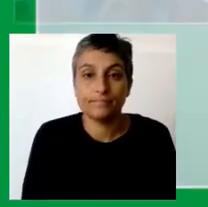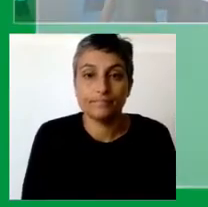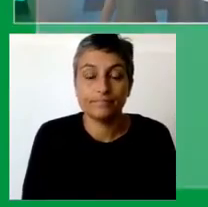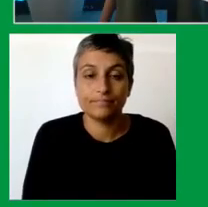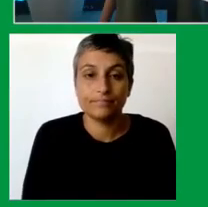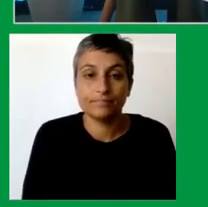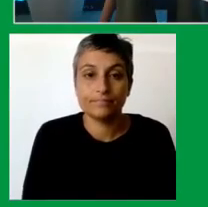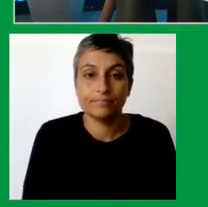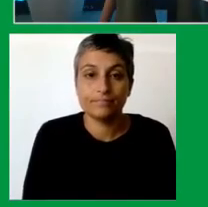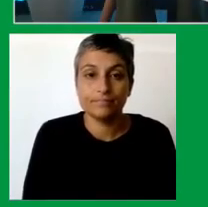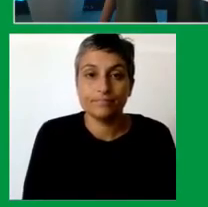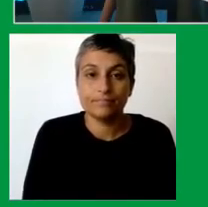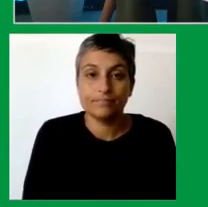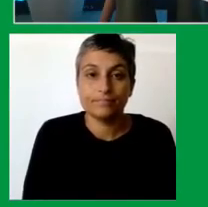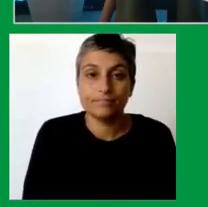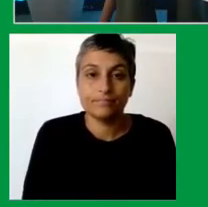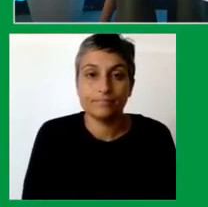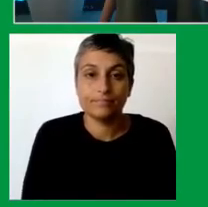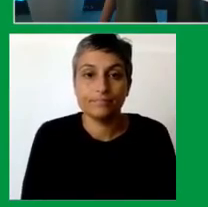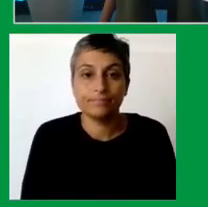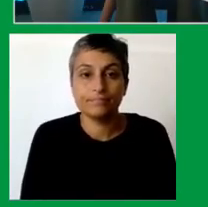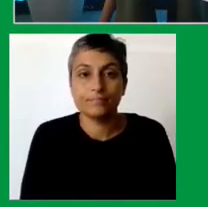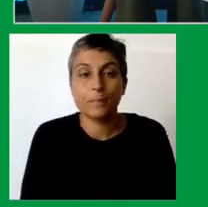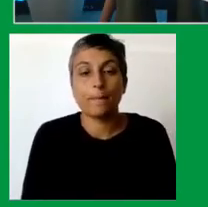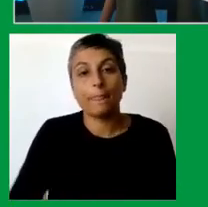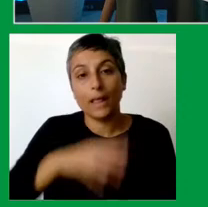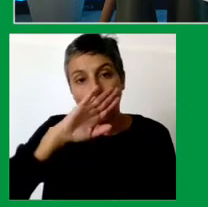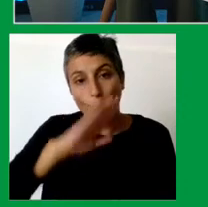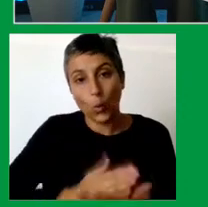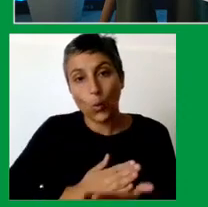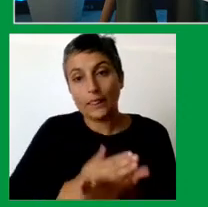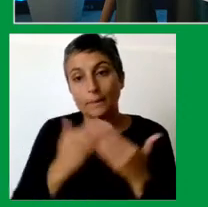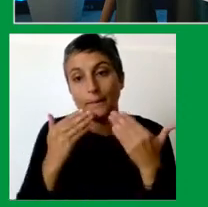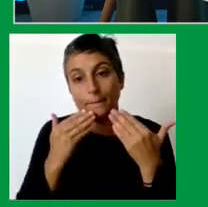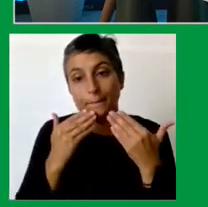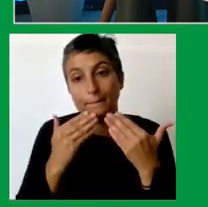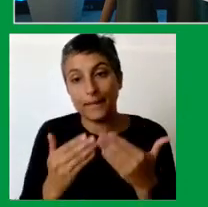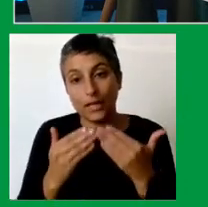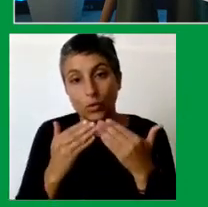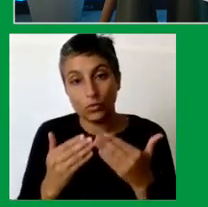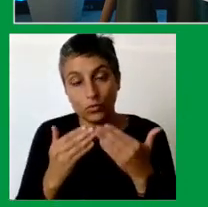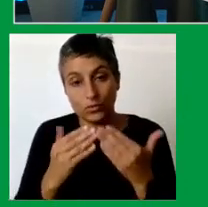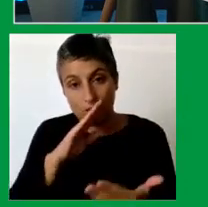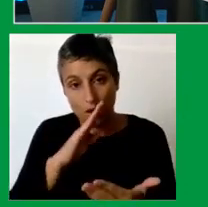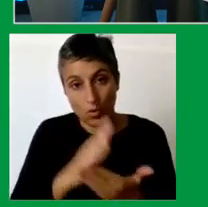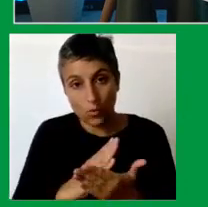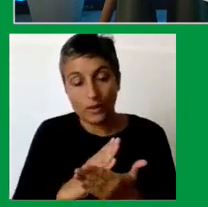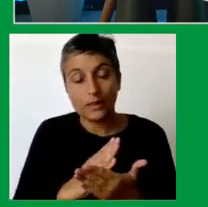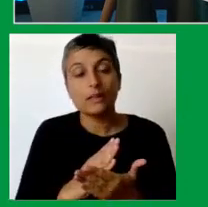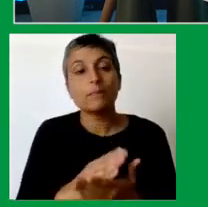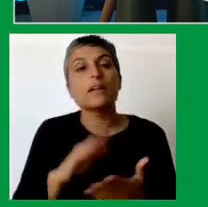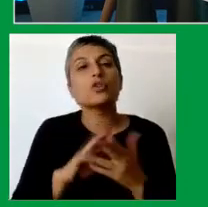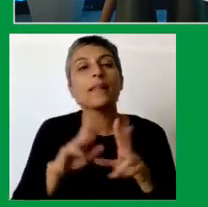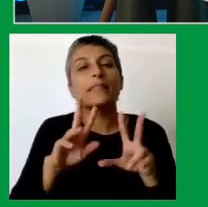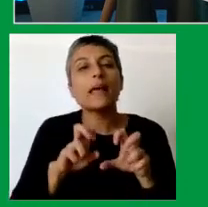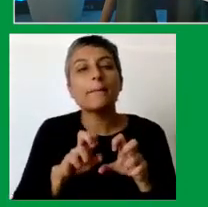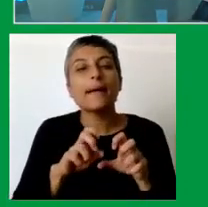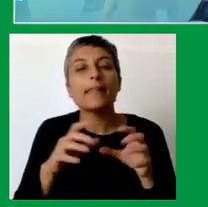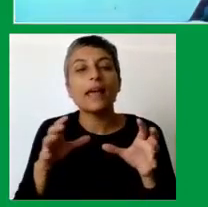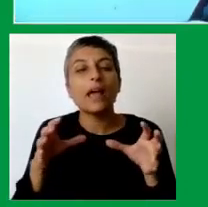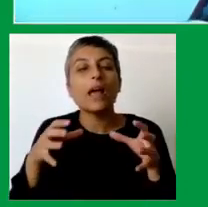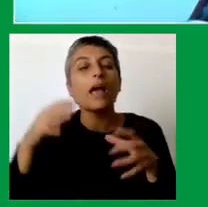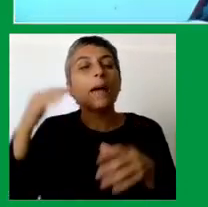Una última pregunta para realizarte, en esto del trabajo docente que uno va planificando,